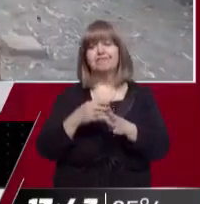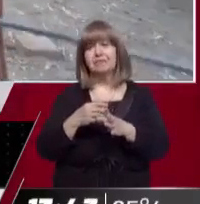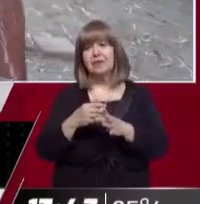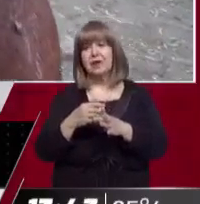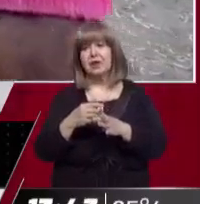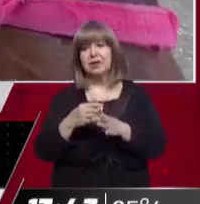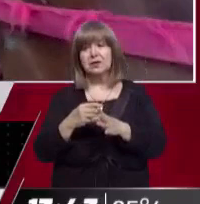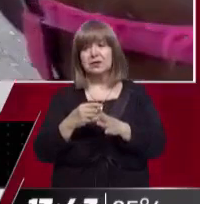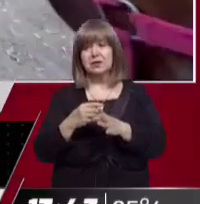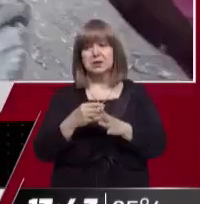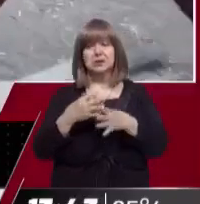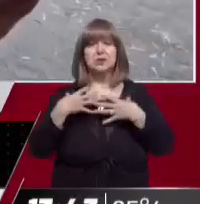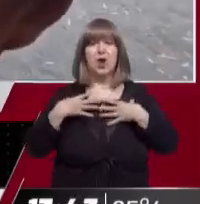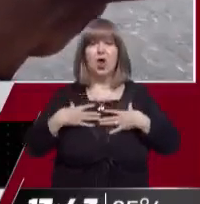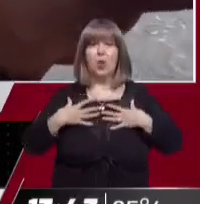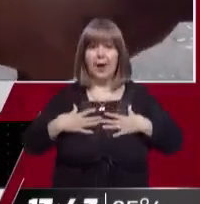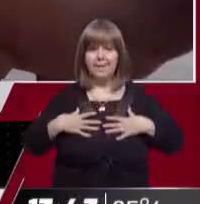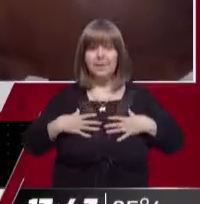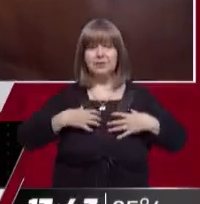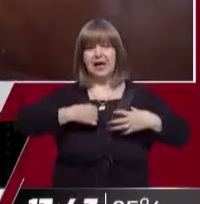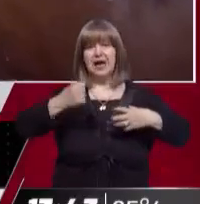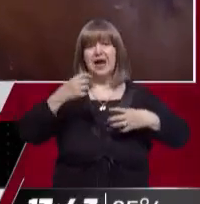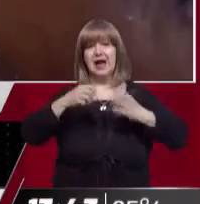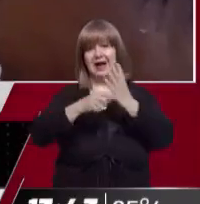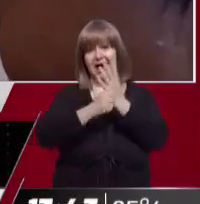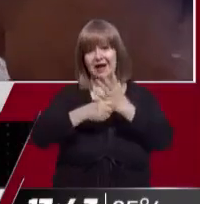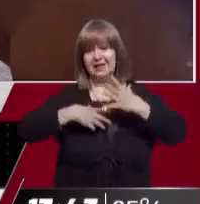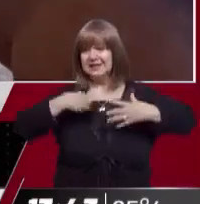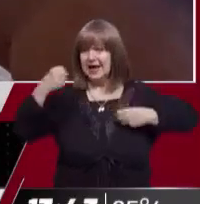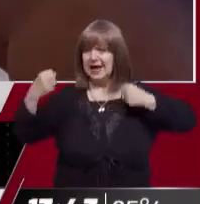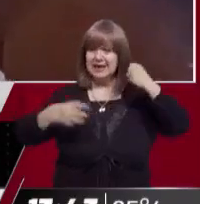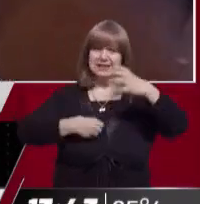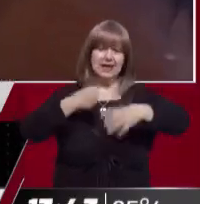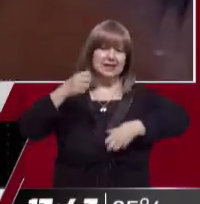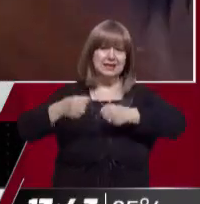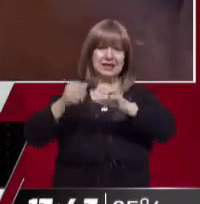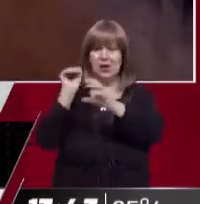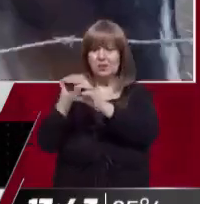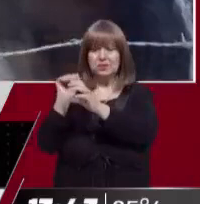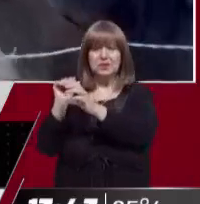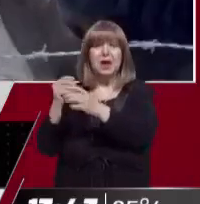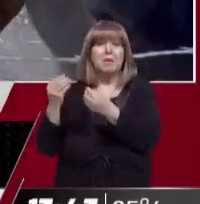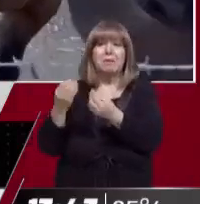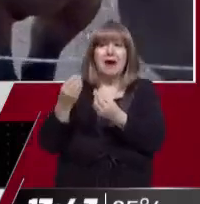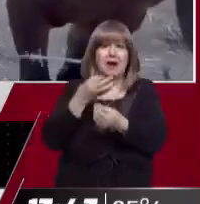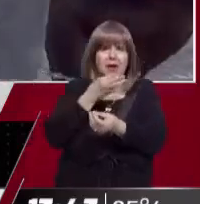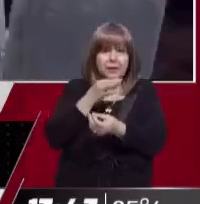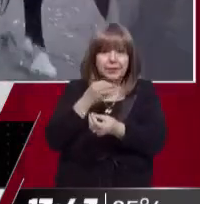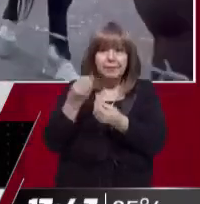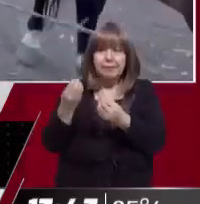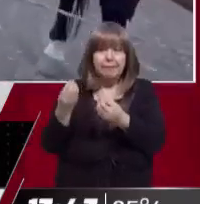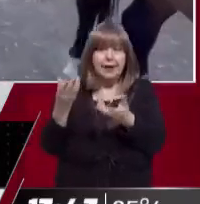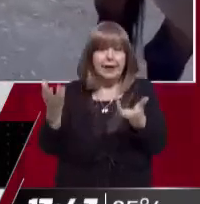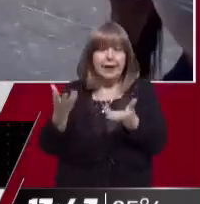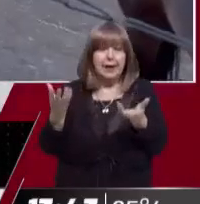terminaron encontrando el esqueleto del animal. Decíamos, hay una gran preocupación porque, claro, algún lugar va a parar esta carne